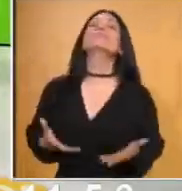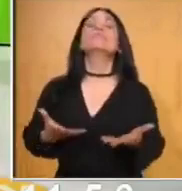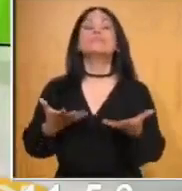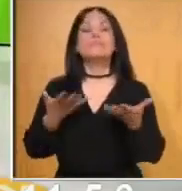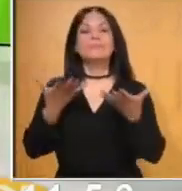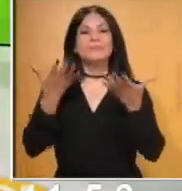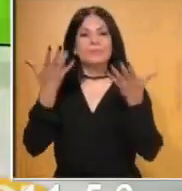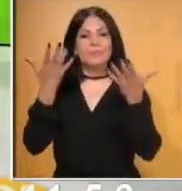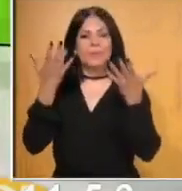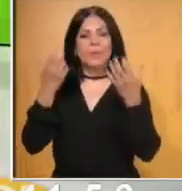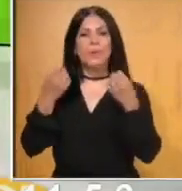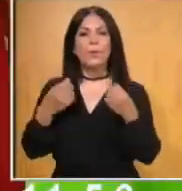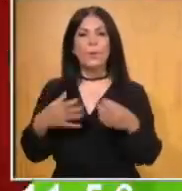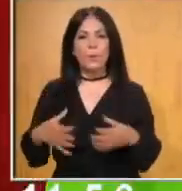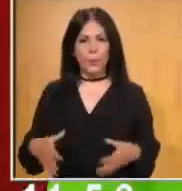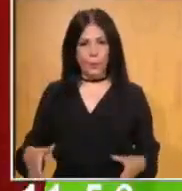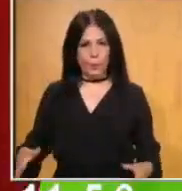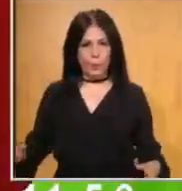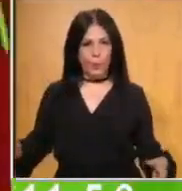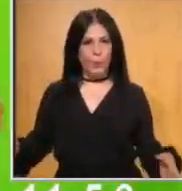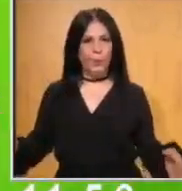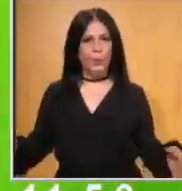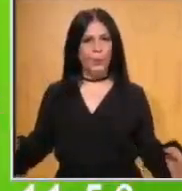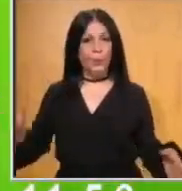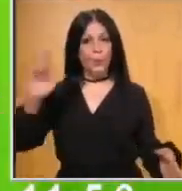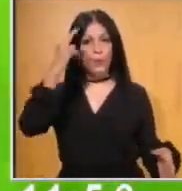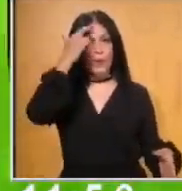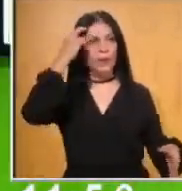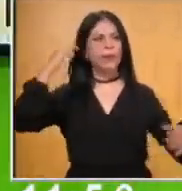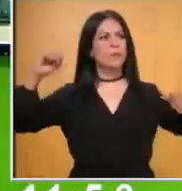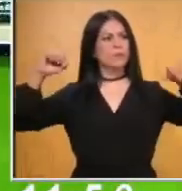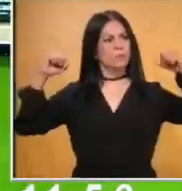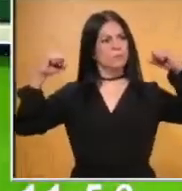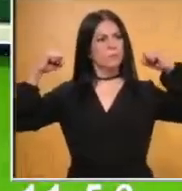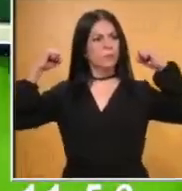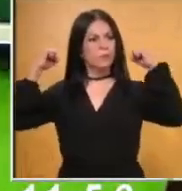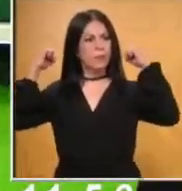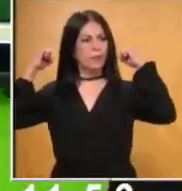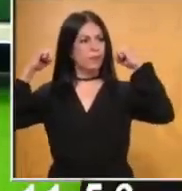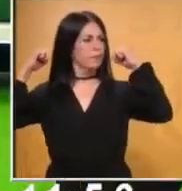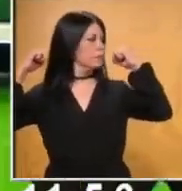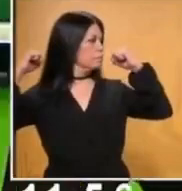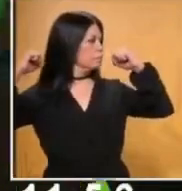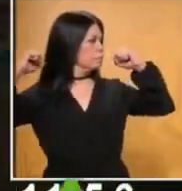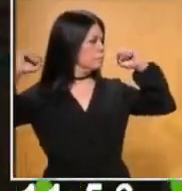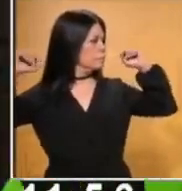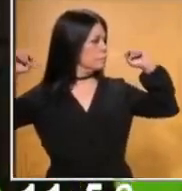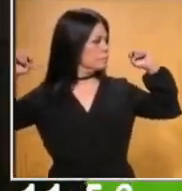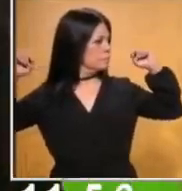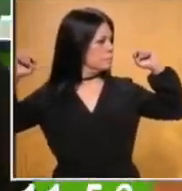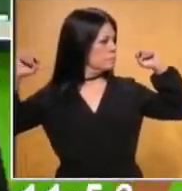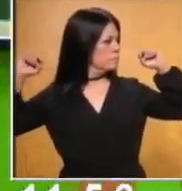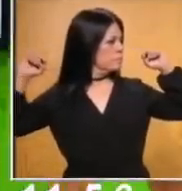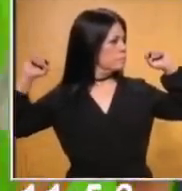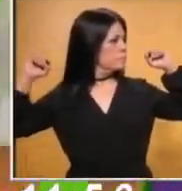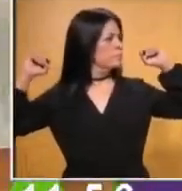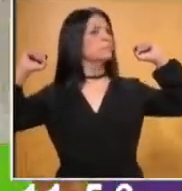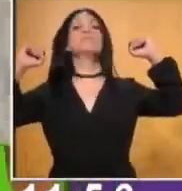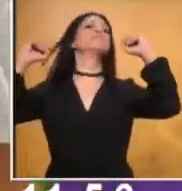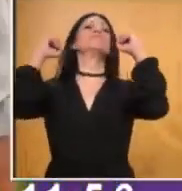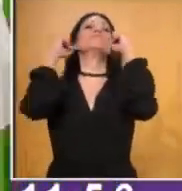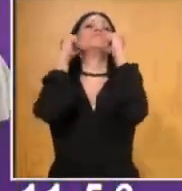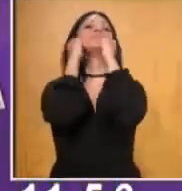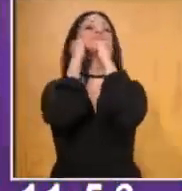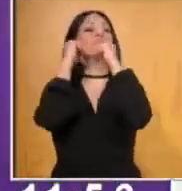exhalamos. Siguiente ejercicio, niños. Recuerden ese superhéroe que tiene una capa. Extendemos nuestros brazos y vamos a